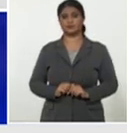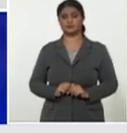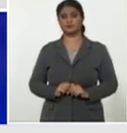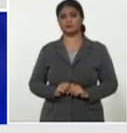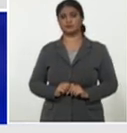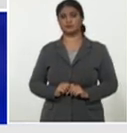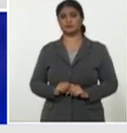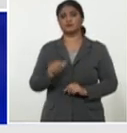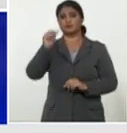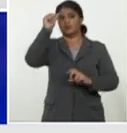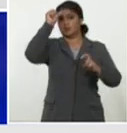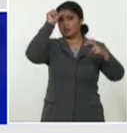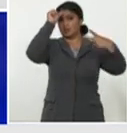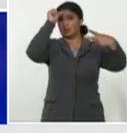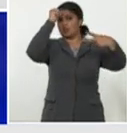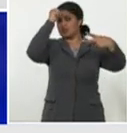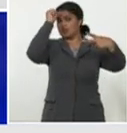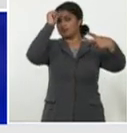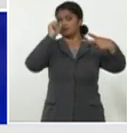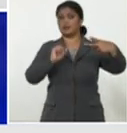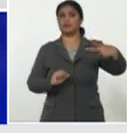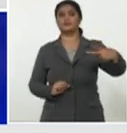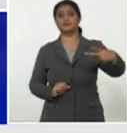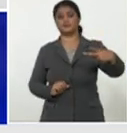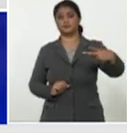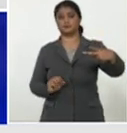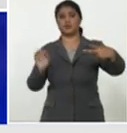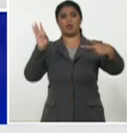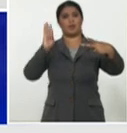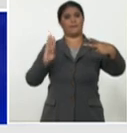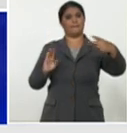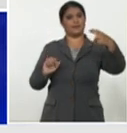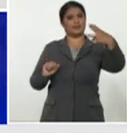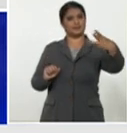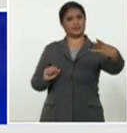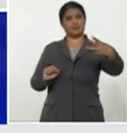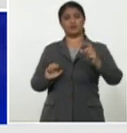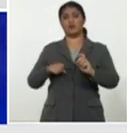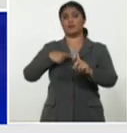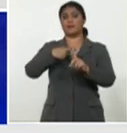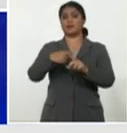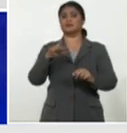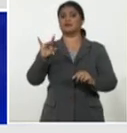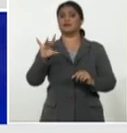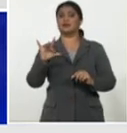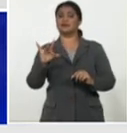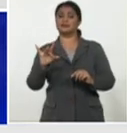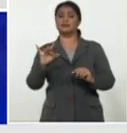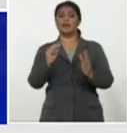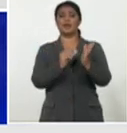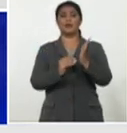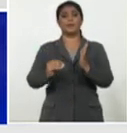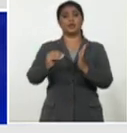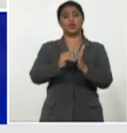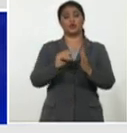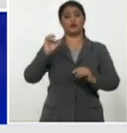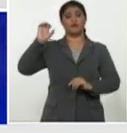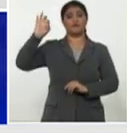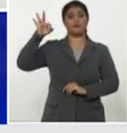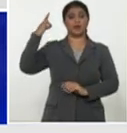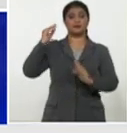la India va a un segundo lugar, Brasil con más de 15 millones, Francia con más de